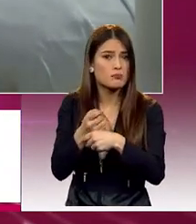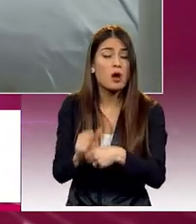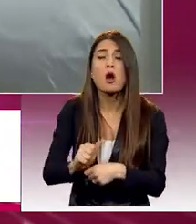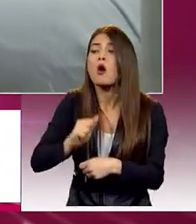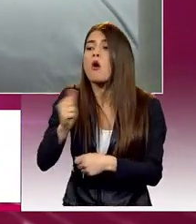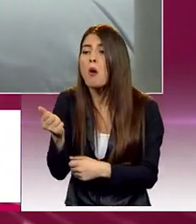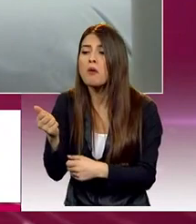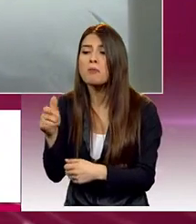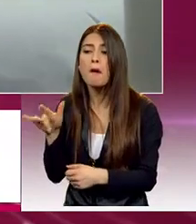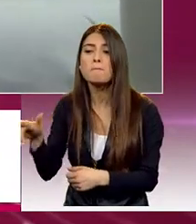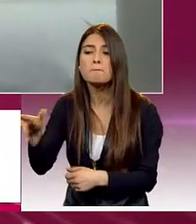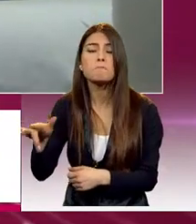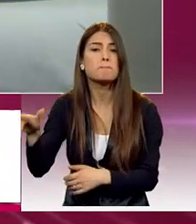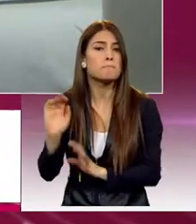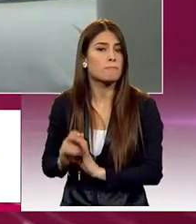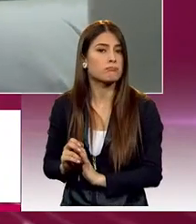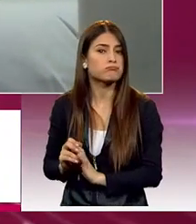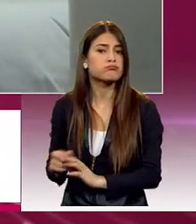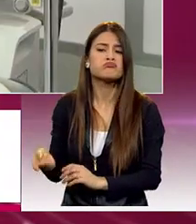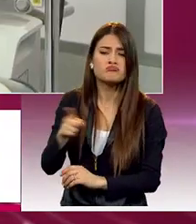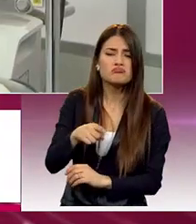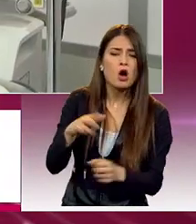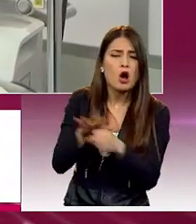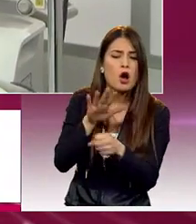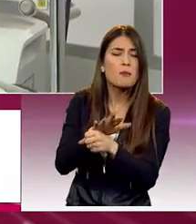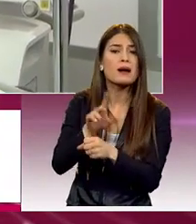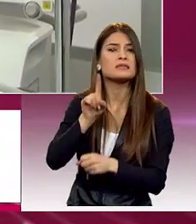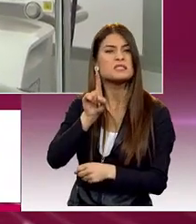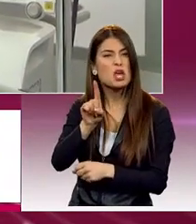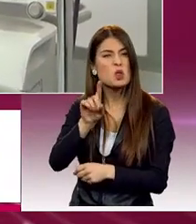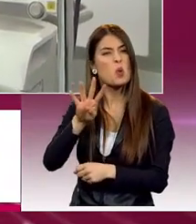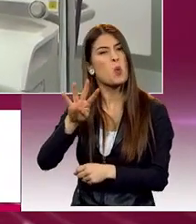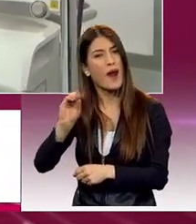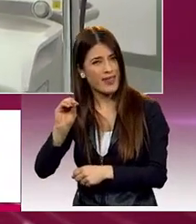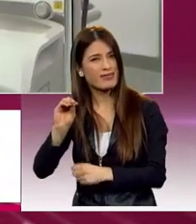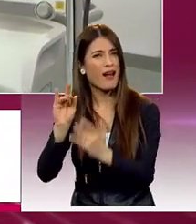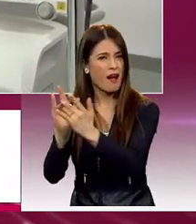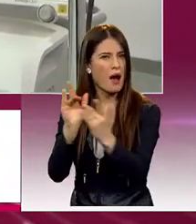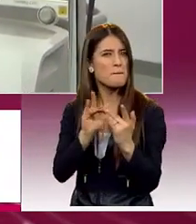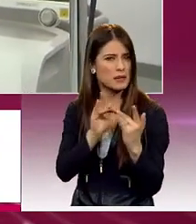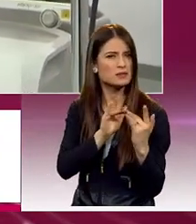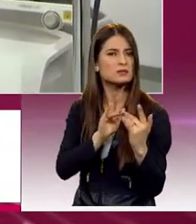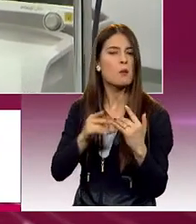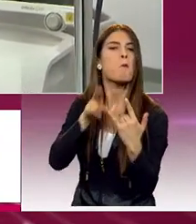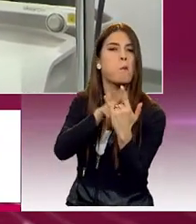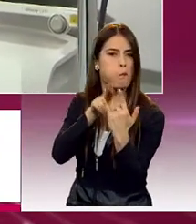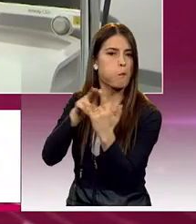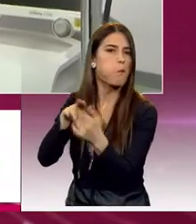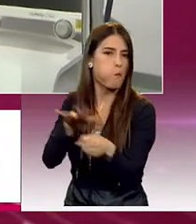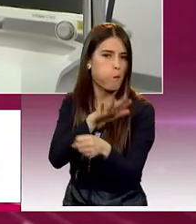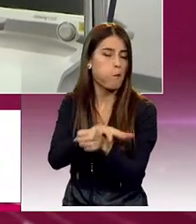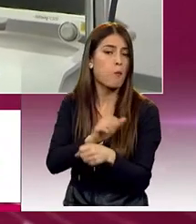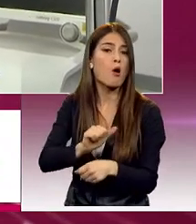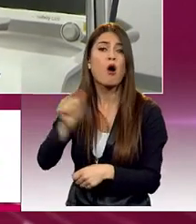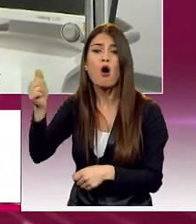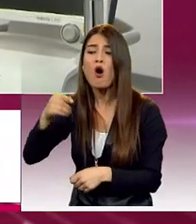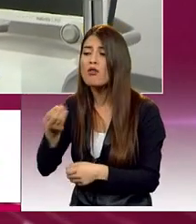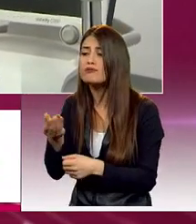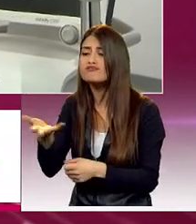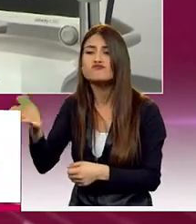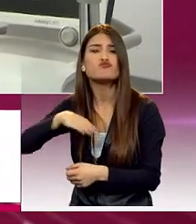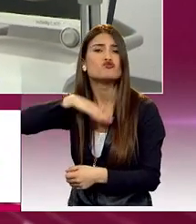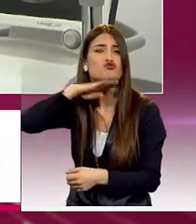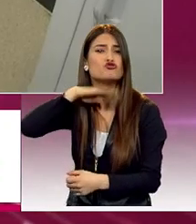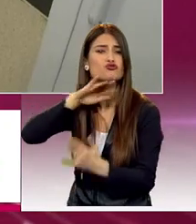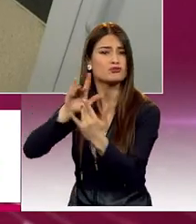unas 140, 145 de esas 540. A este momento, como queda claro, no hemos